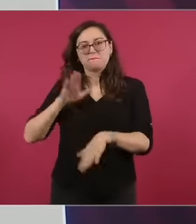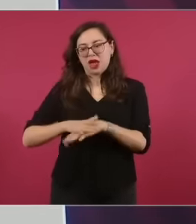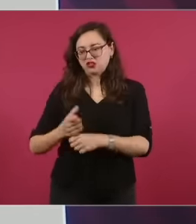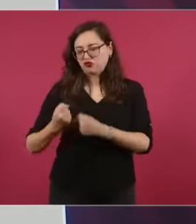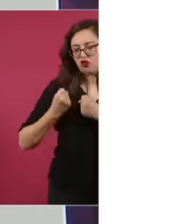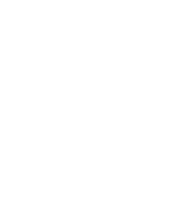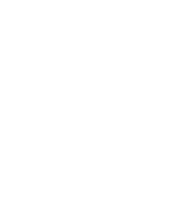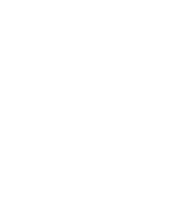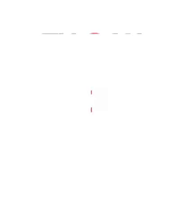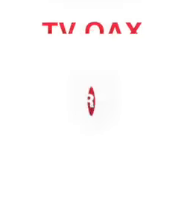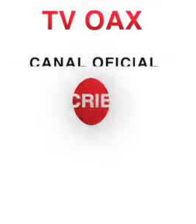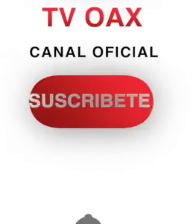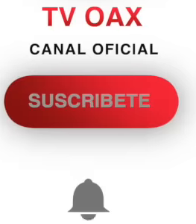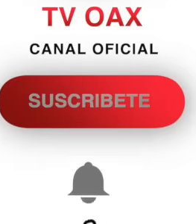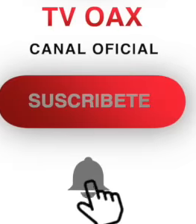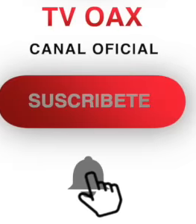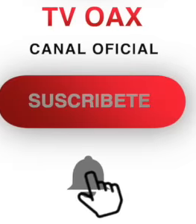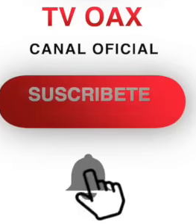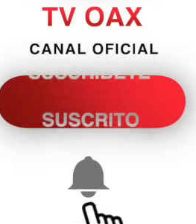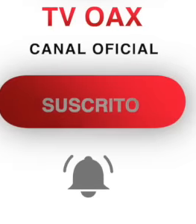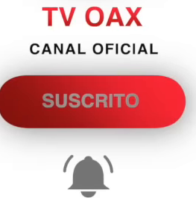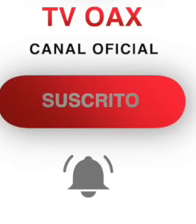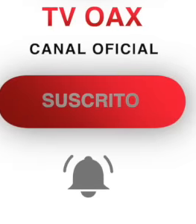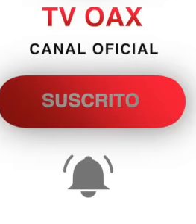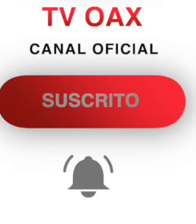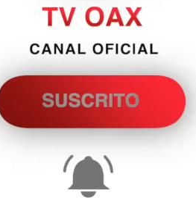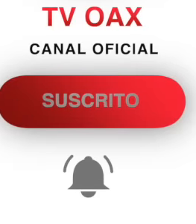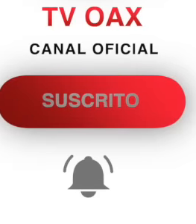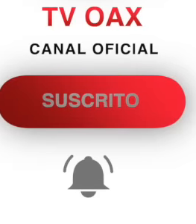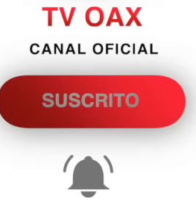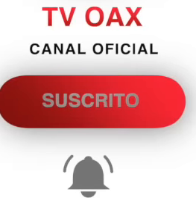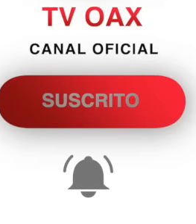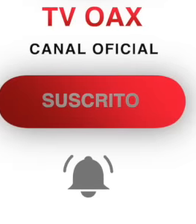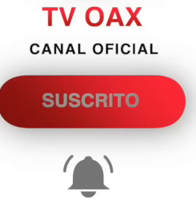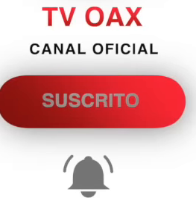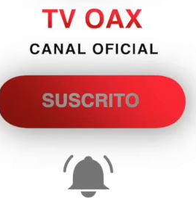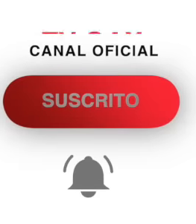Bien, presidente, gracias. Esto, bueno, fuera ya del… Esto es